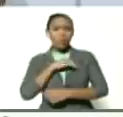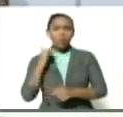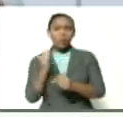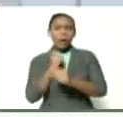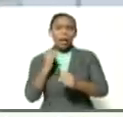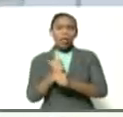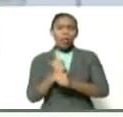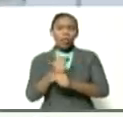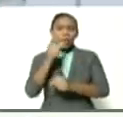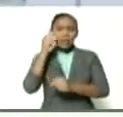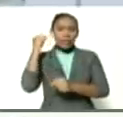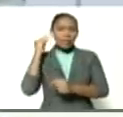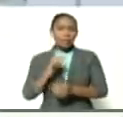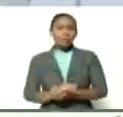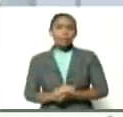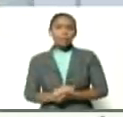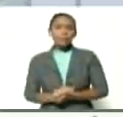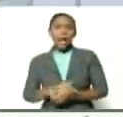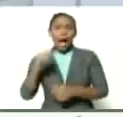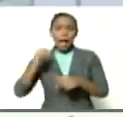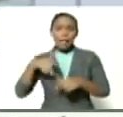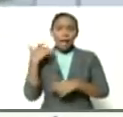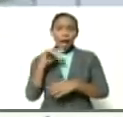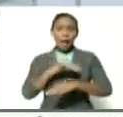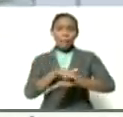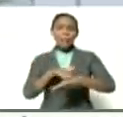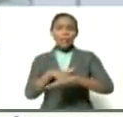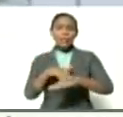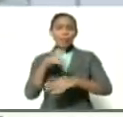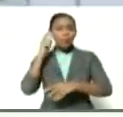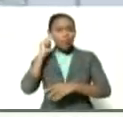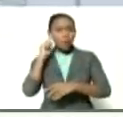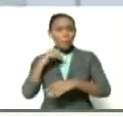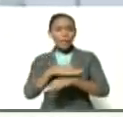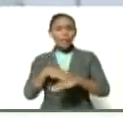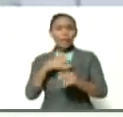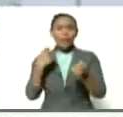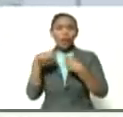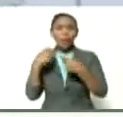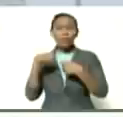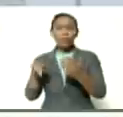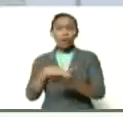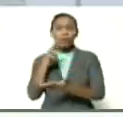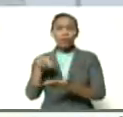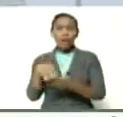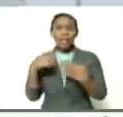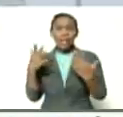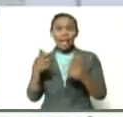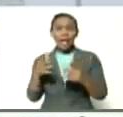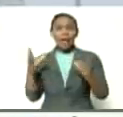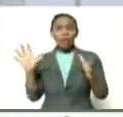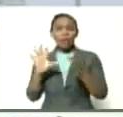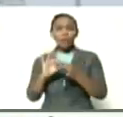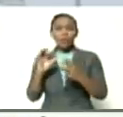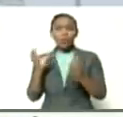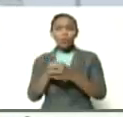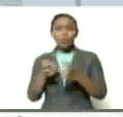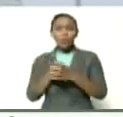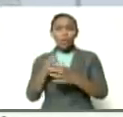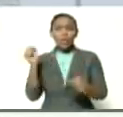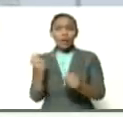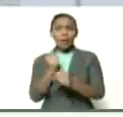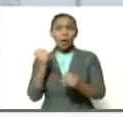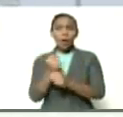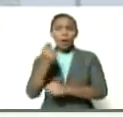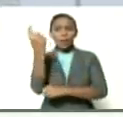a nuestras trabajadoras. Aquí está la ministra Eneida Laya, ministra de Comercio Nacional, que ha formado parte de este equipo en